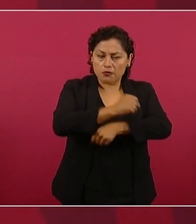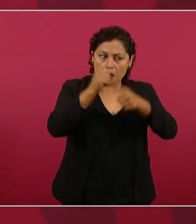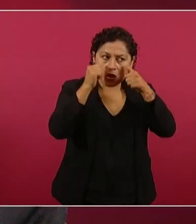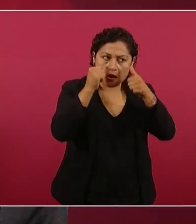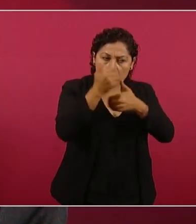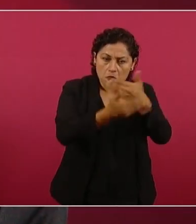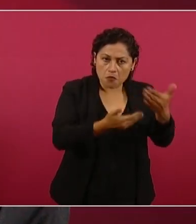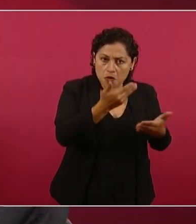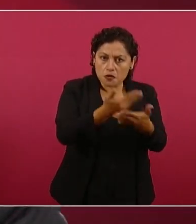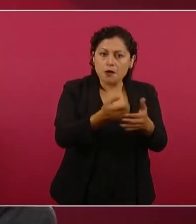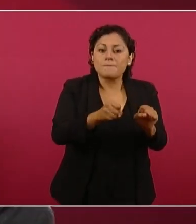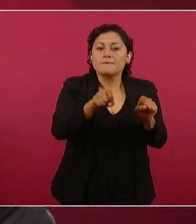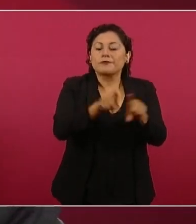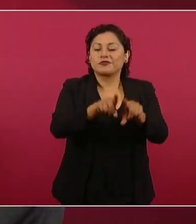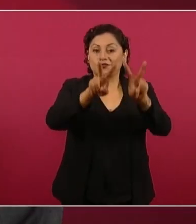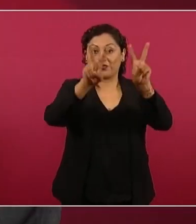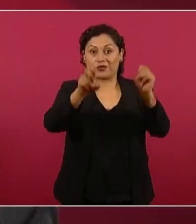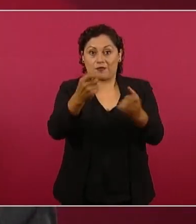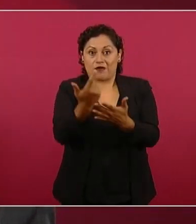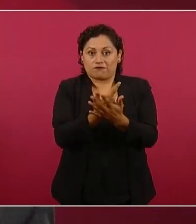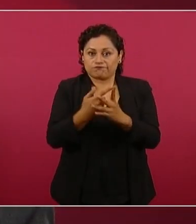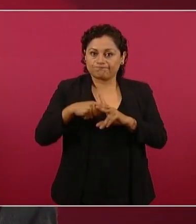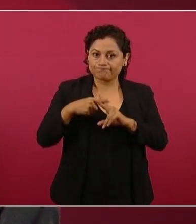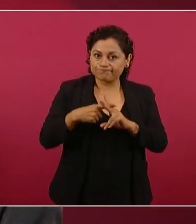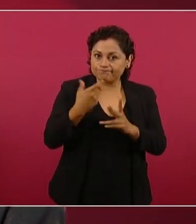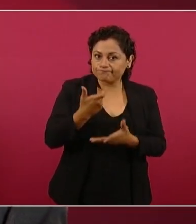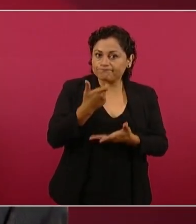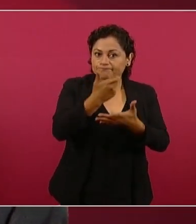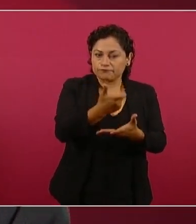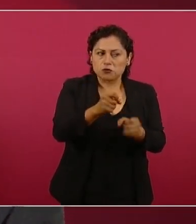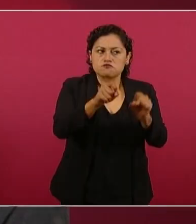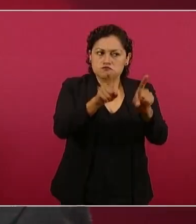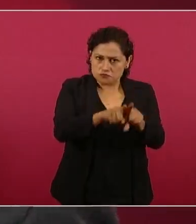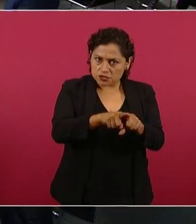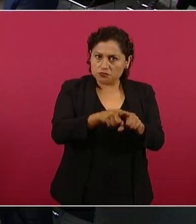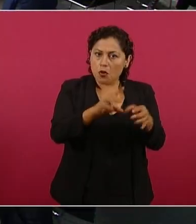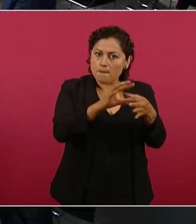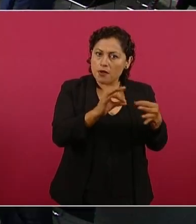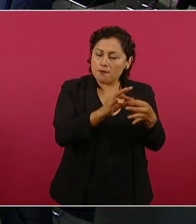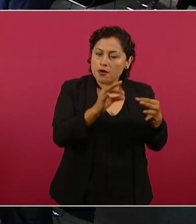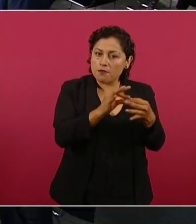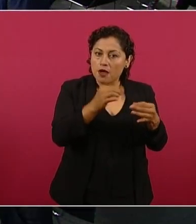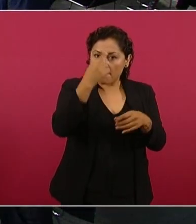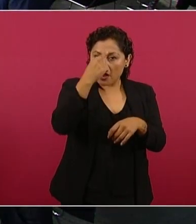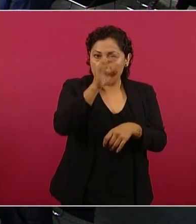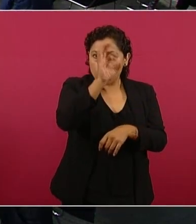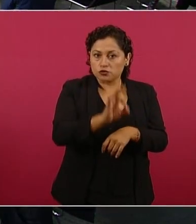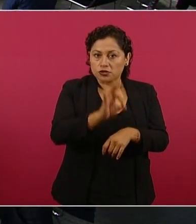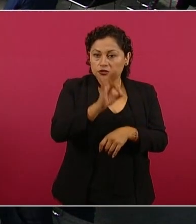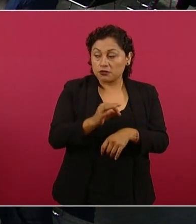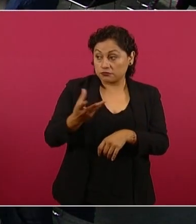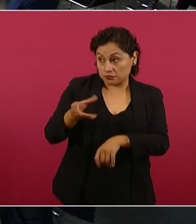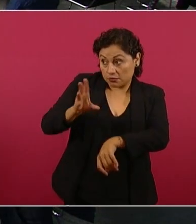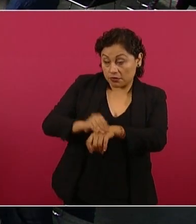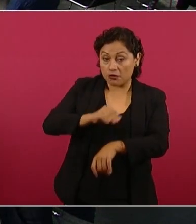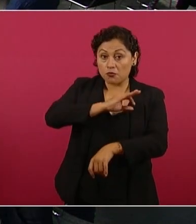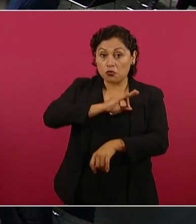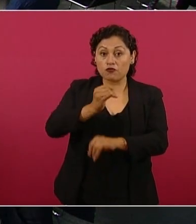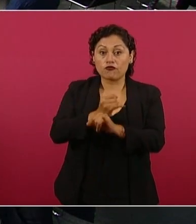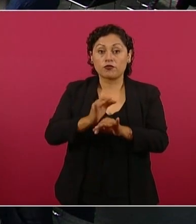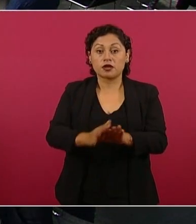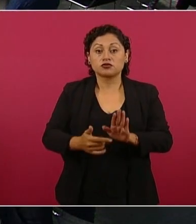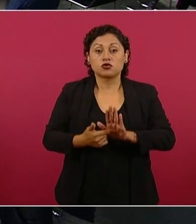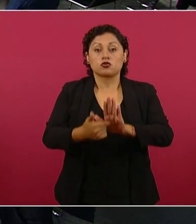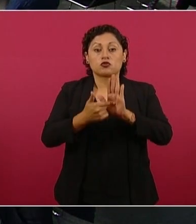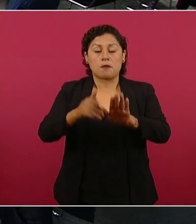y de educación financiera es donde se están haciendo estas promociones y, si nos lo permite, pues podríamos presentar en algunos días algo de la información